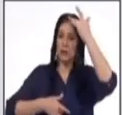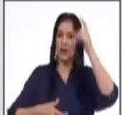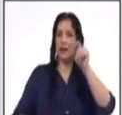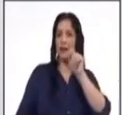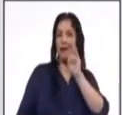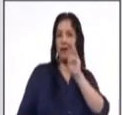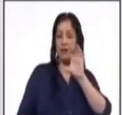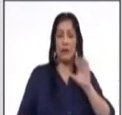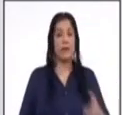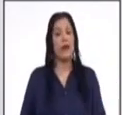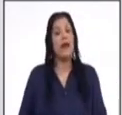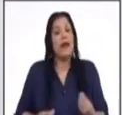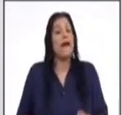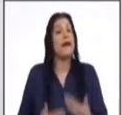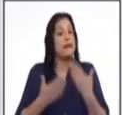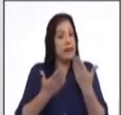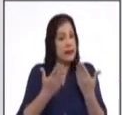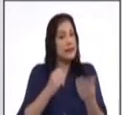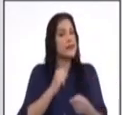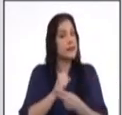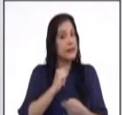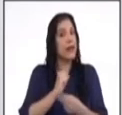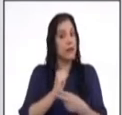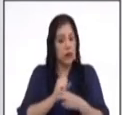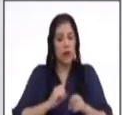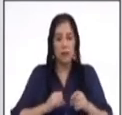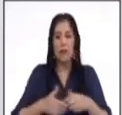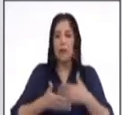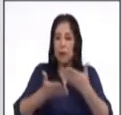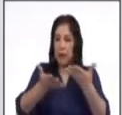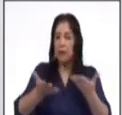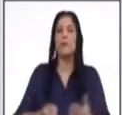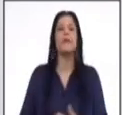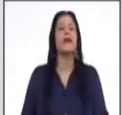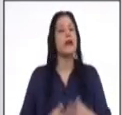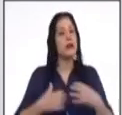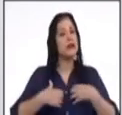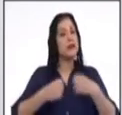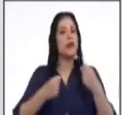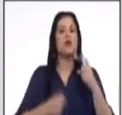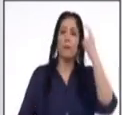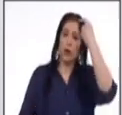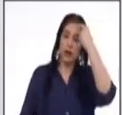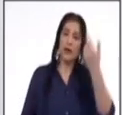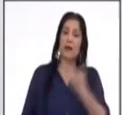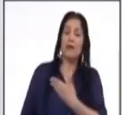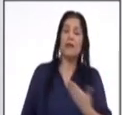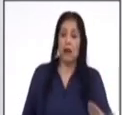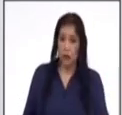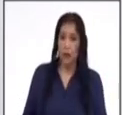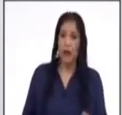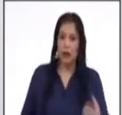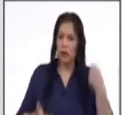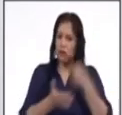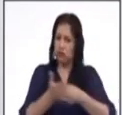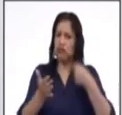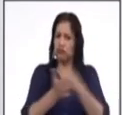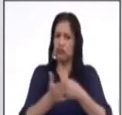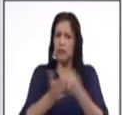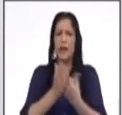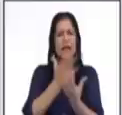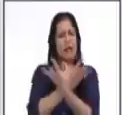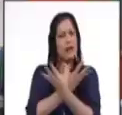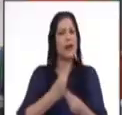tuberculosis, garantizando la cobertura y continuidad de una política de Estado de lucha contra